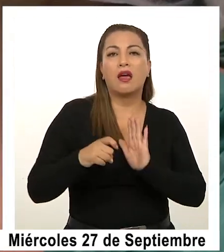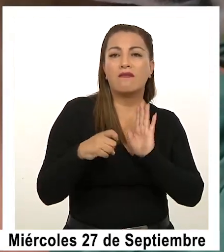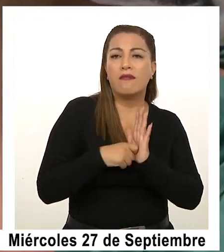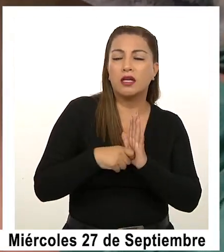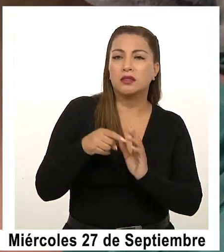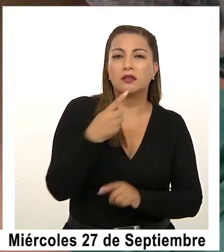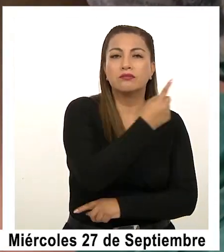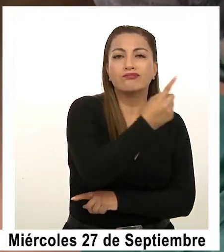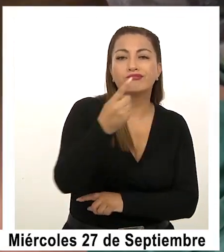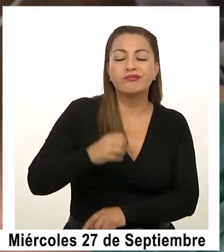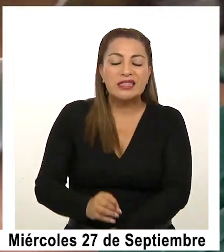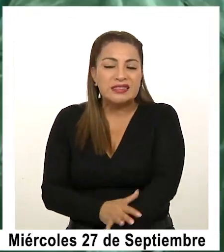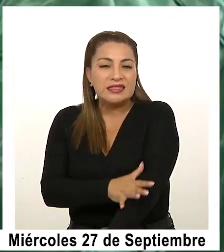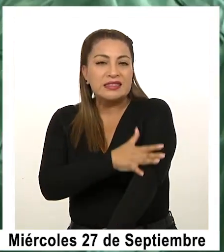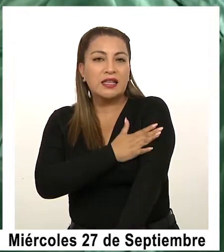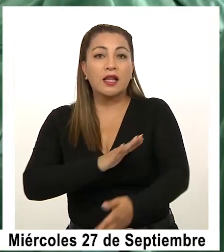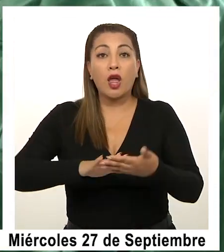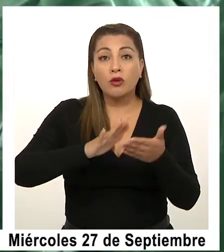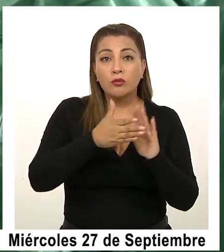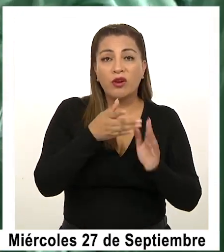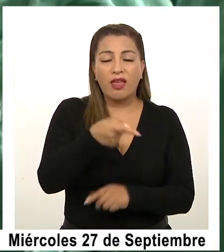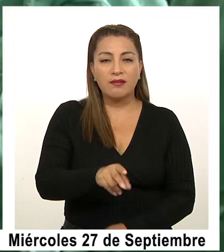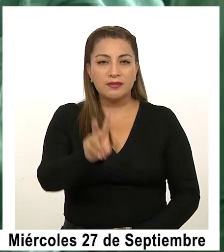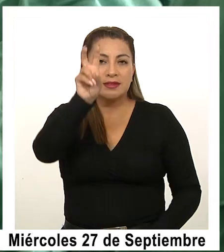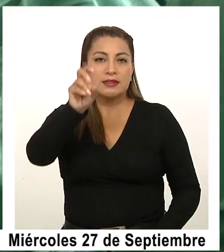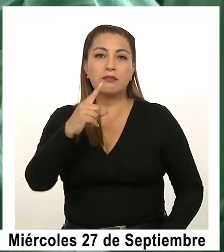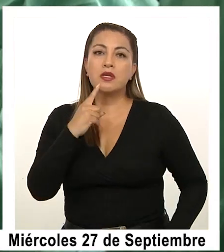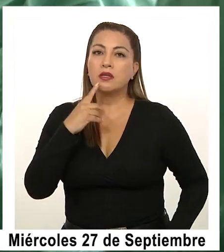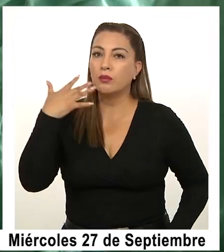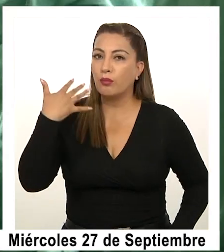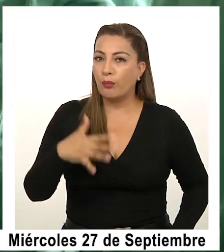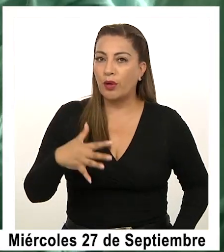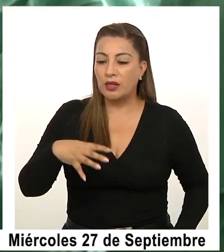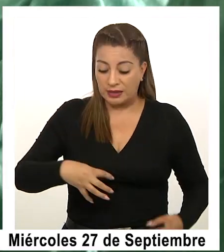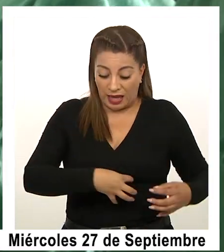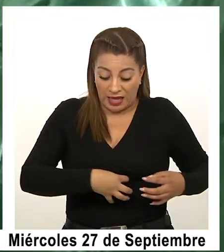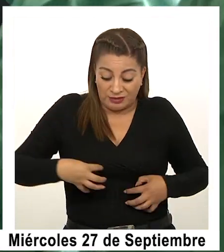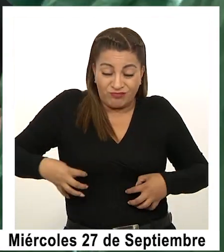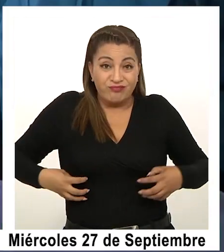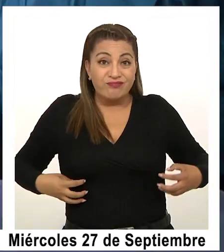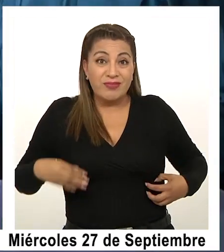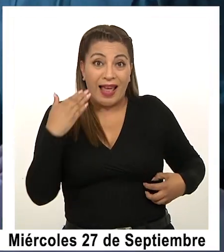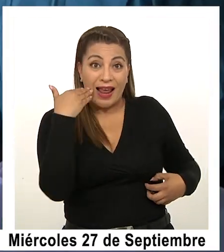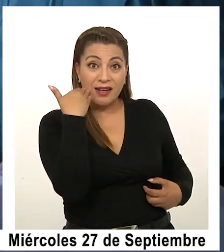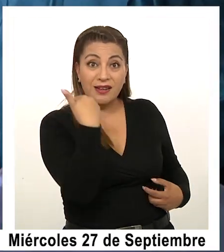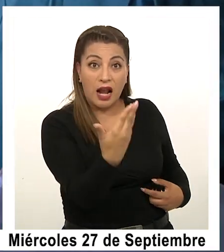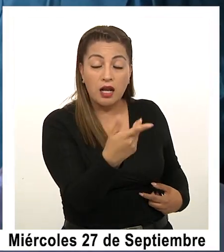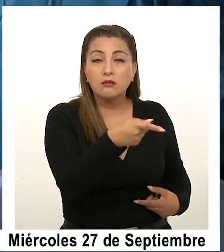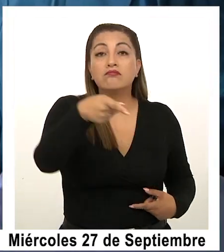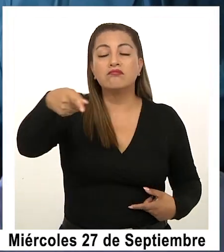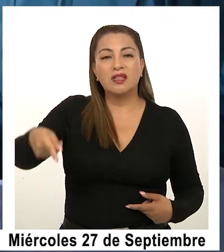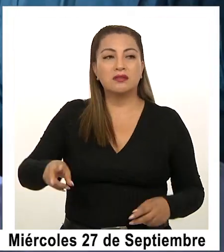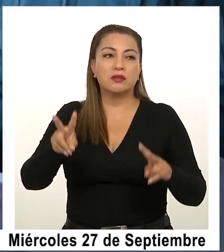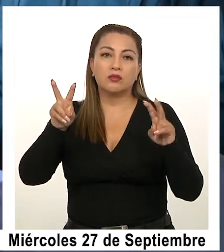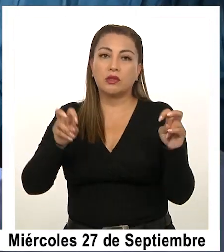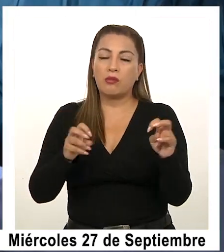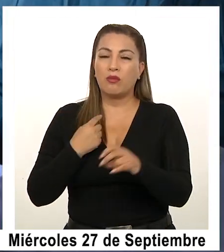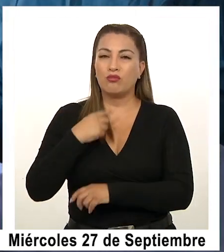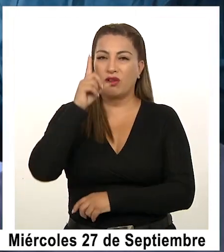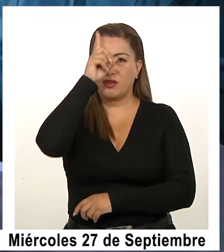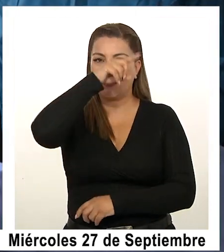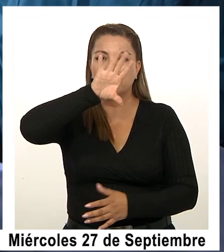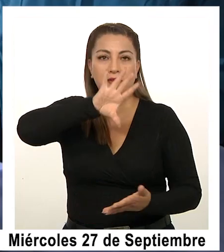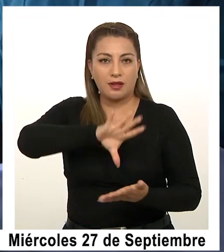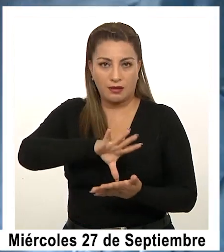permite sensibilizar a la comunidad respecto de la importancia de ser donante, cuestión que todavía cuesta mucho en